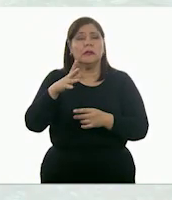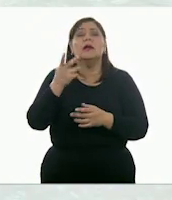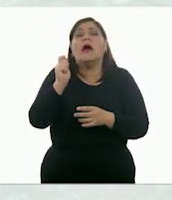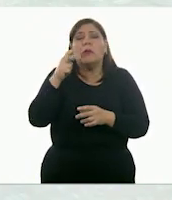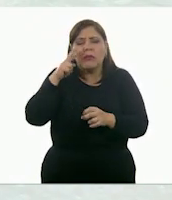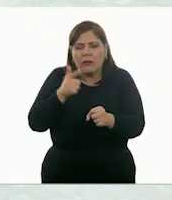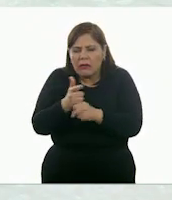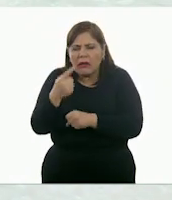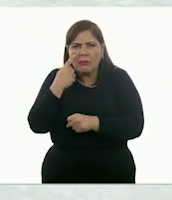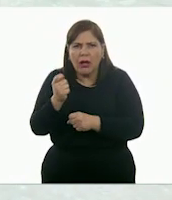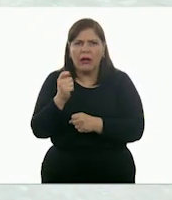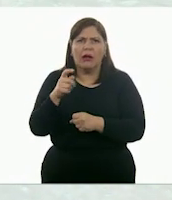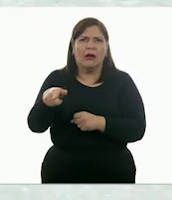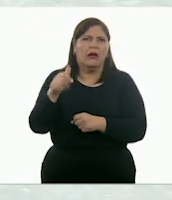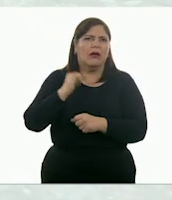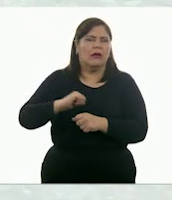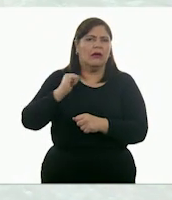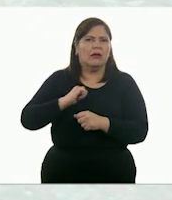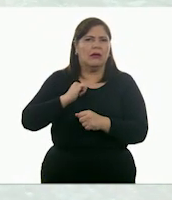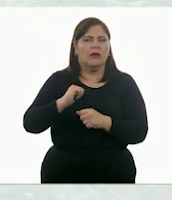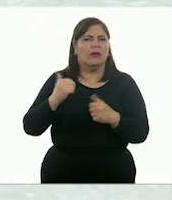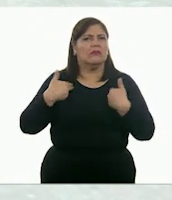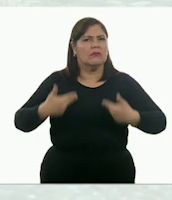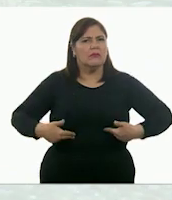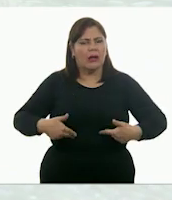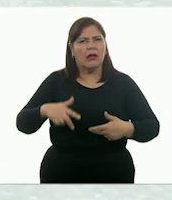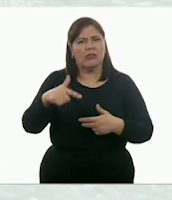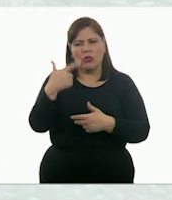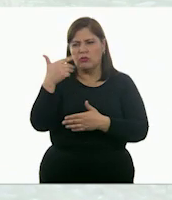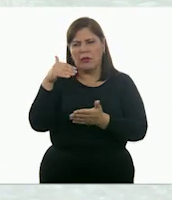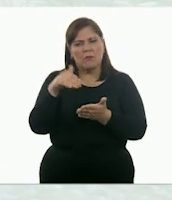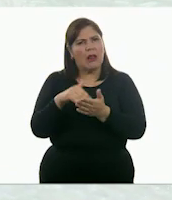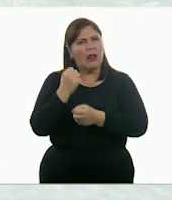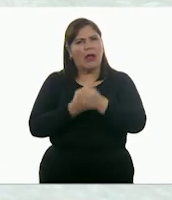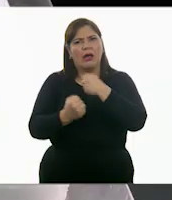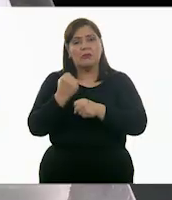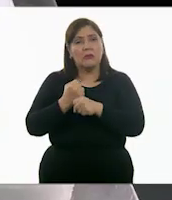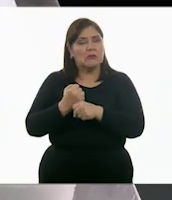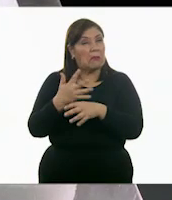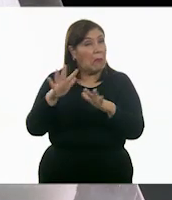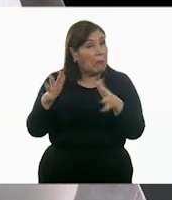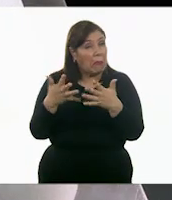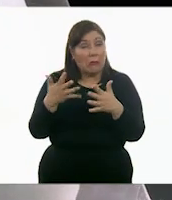humanos con una antigüedad de más de 12,000 años.